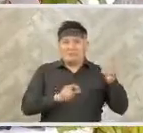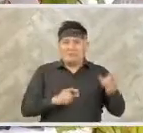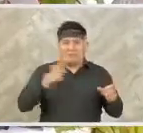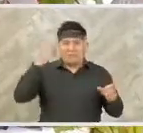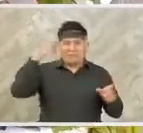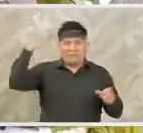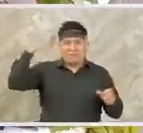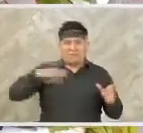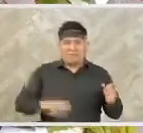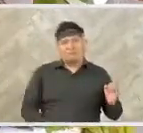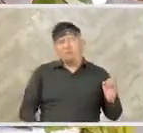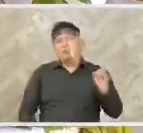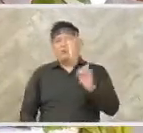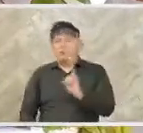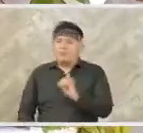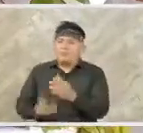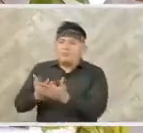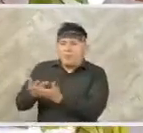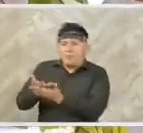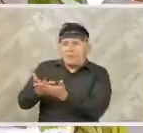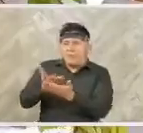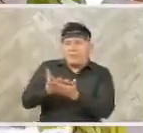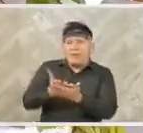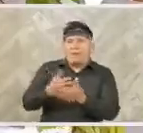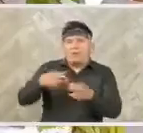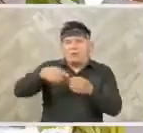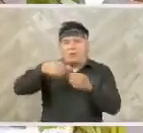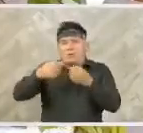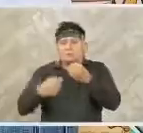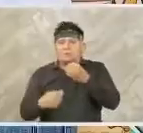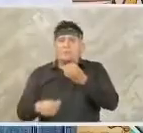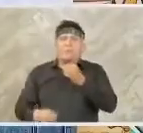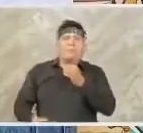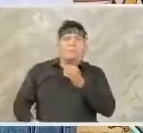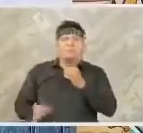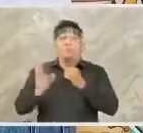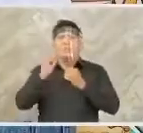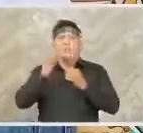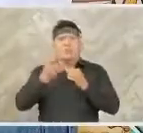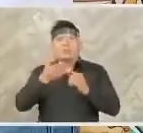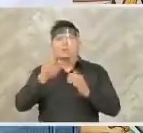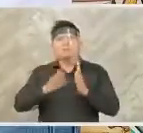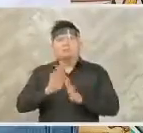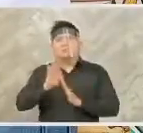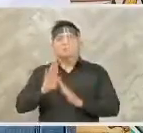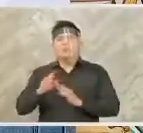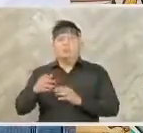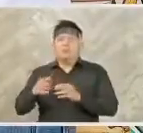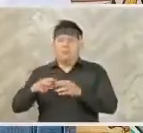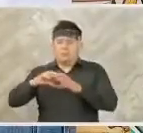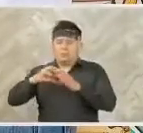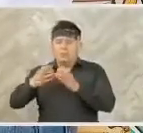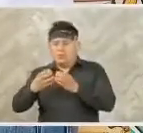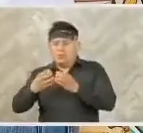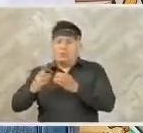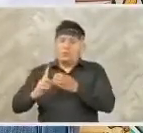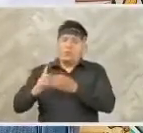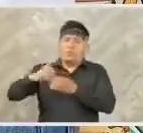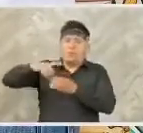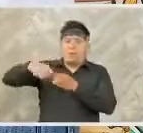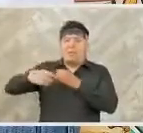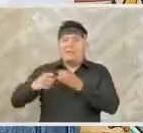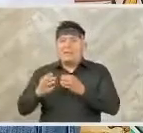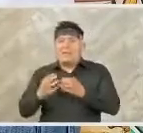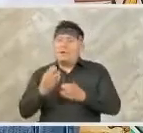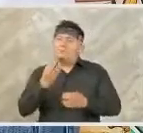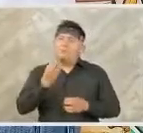que sacara un mejor plátano y más mejor guayaba y más guayaba. Todo eso lleva a subir sus ingresos. En la tercera visita, ya